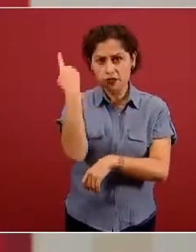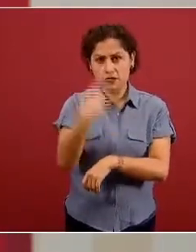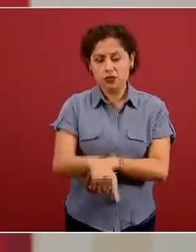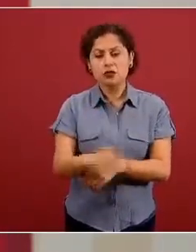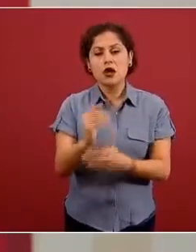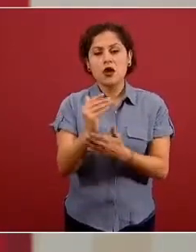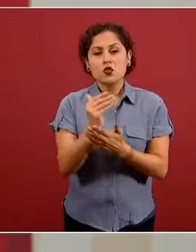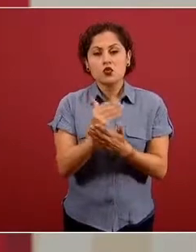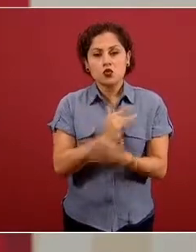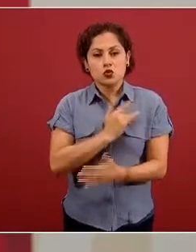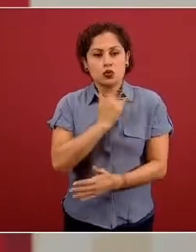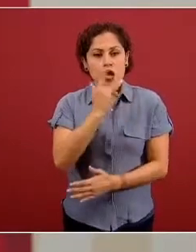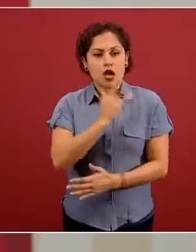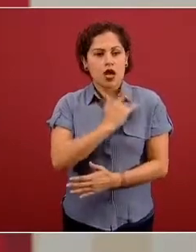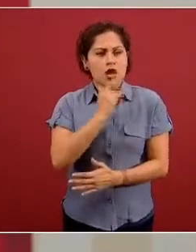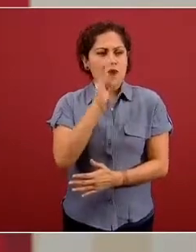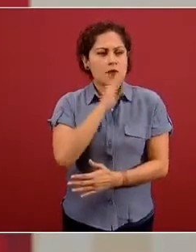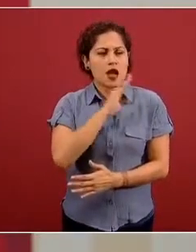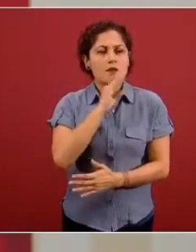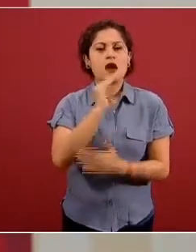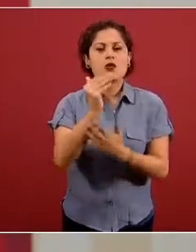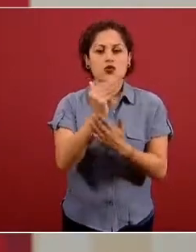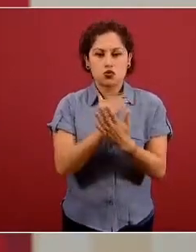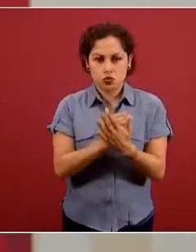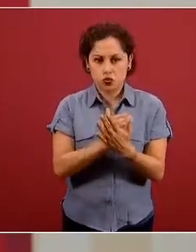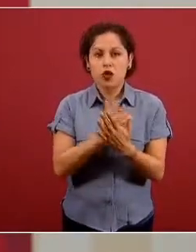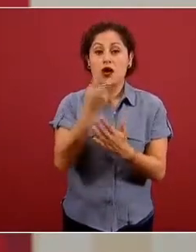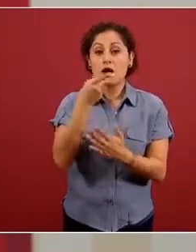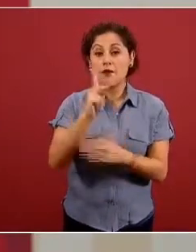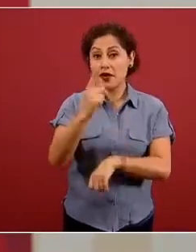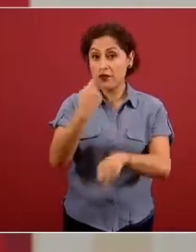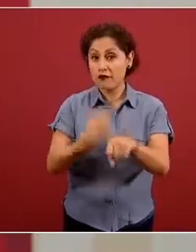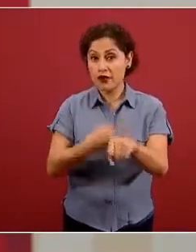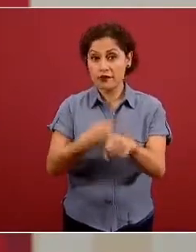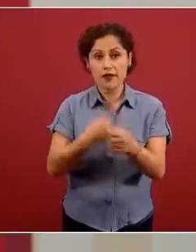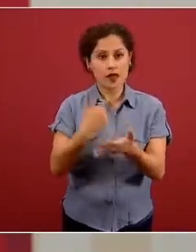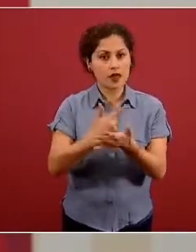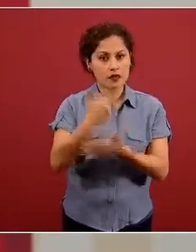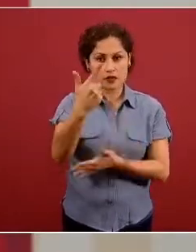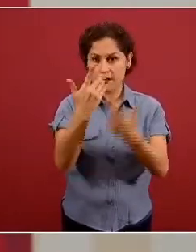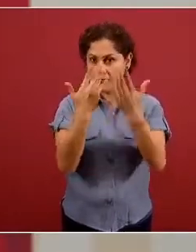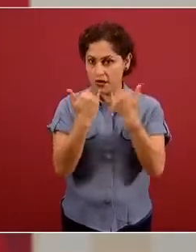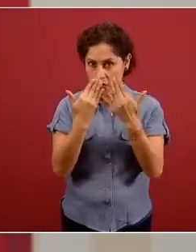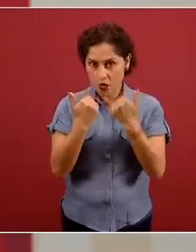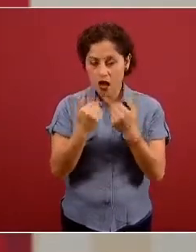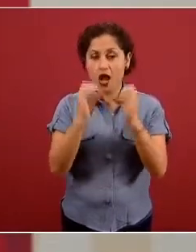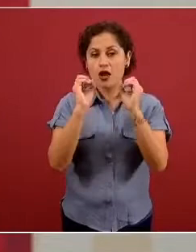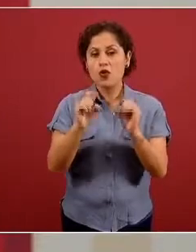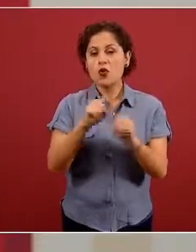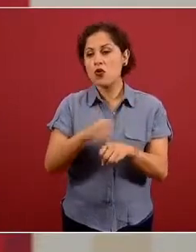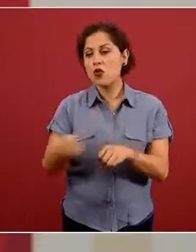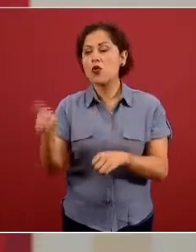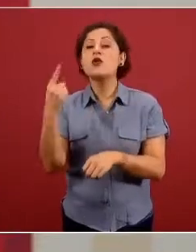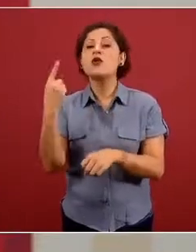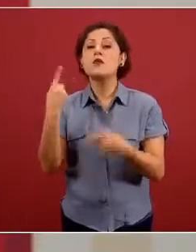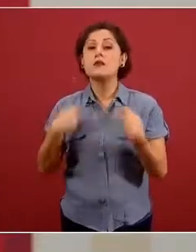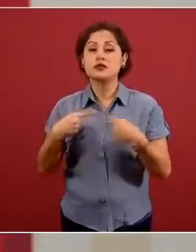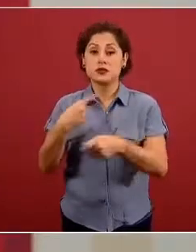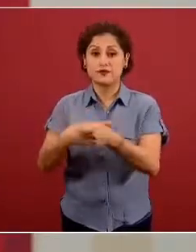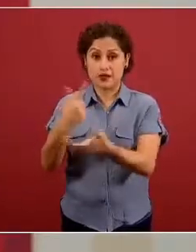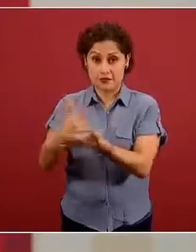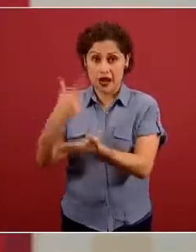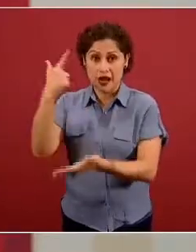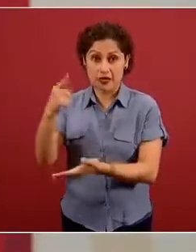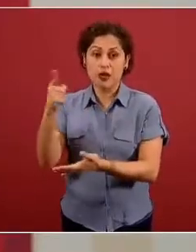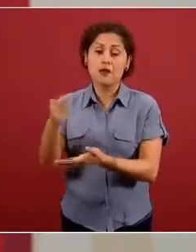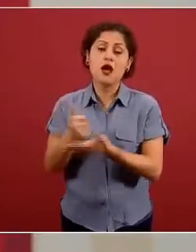de la enfermedad, tanto en las etapas no críticas como las personas que llegan a una etapa crítica, pero la mayor